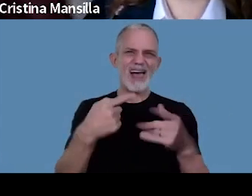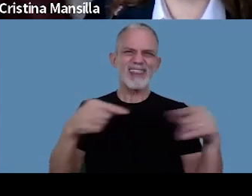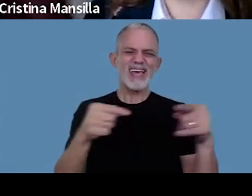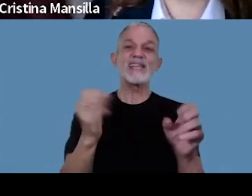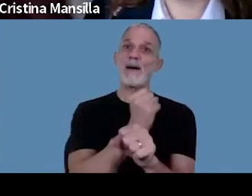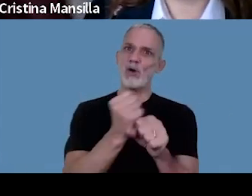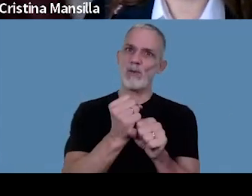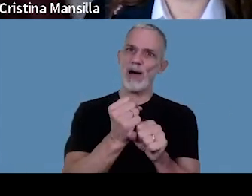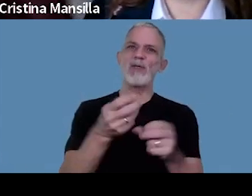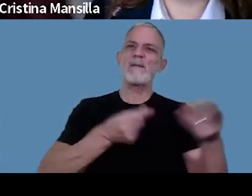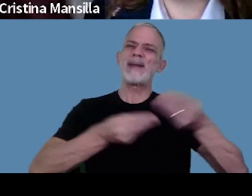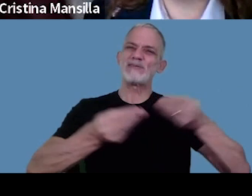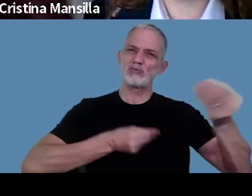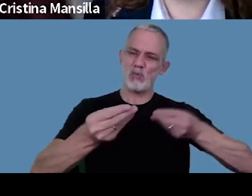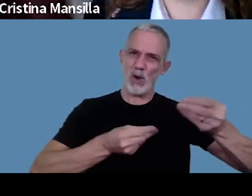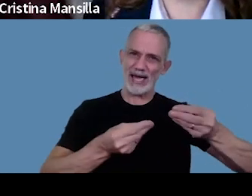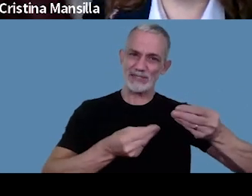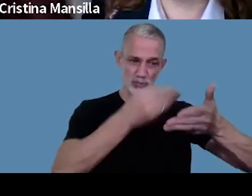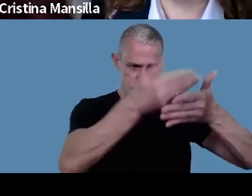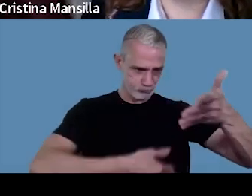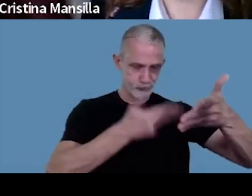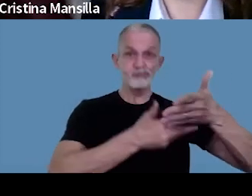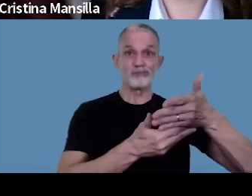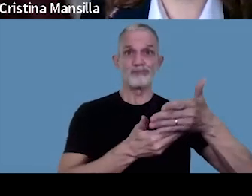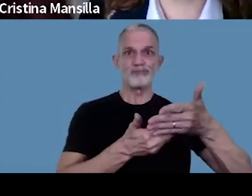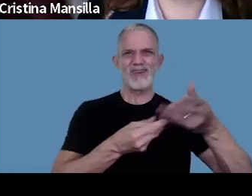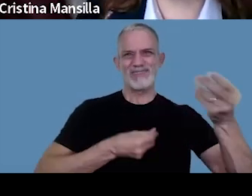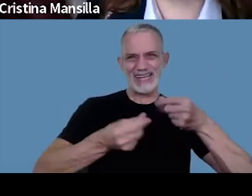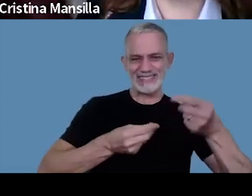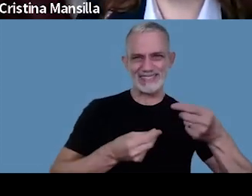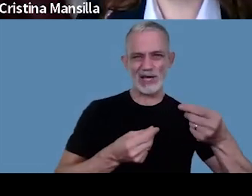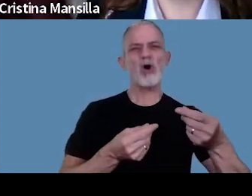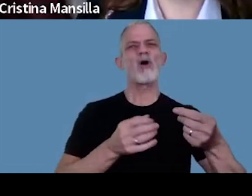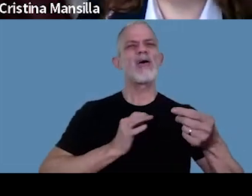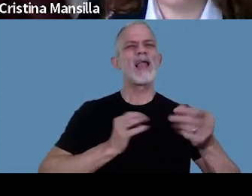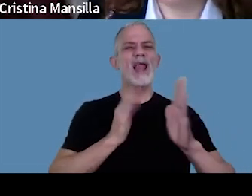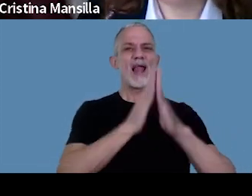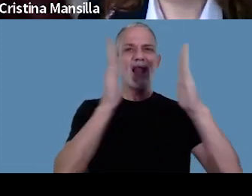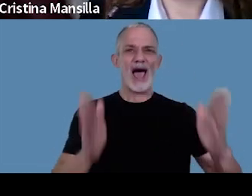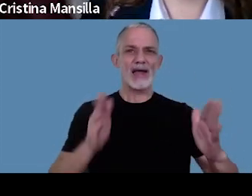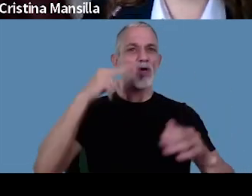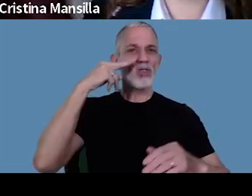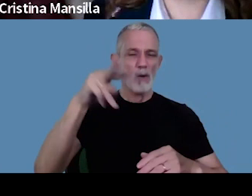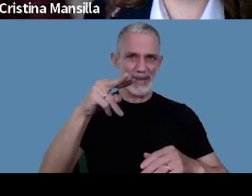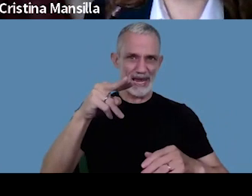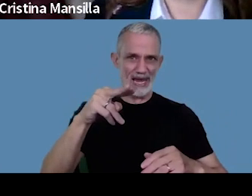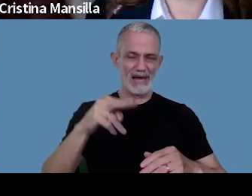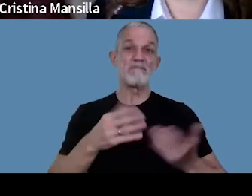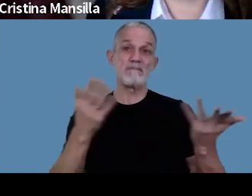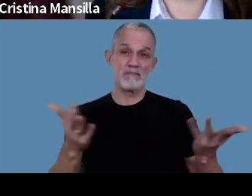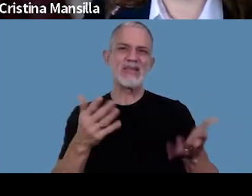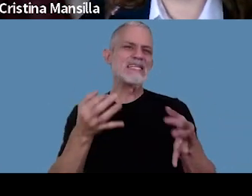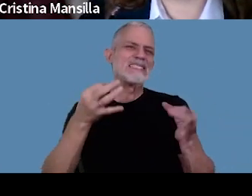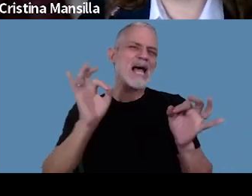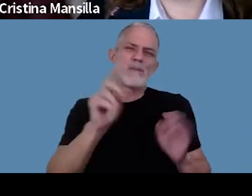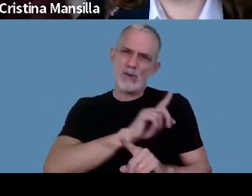del presupuesto del ejercicio, el presupuesto financiero del ejercicio 2000. Con excepción